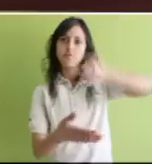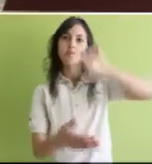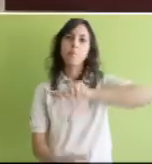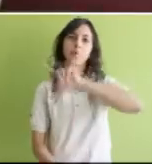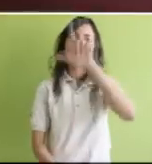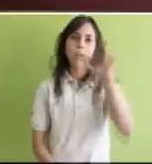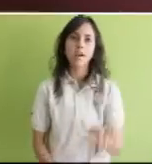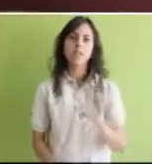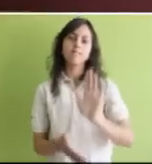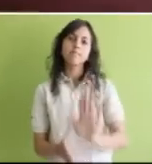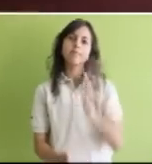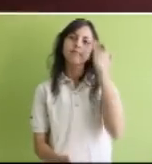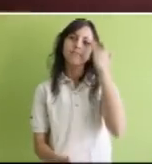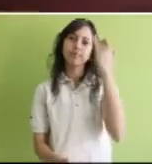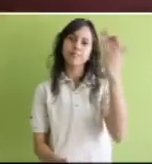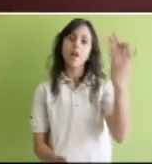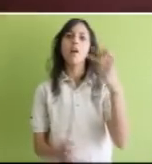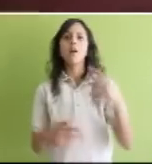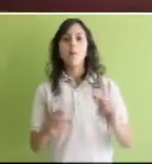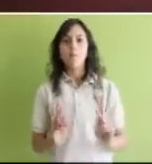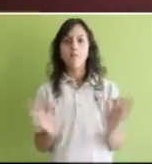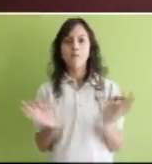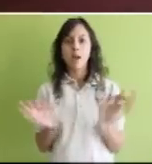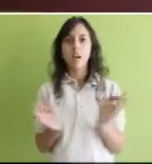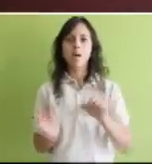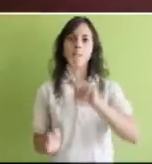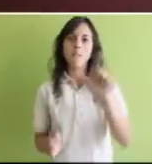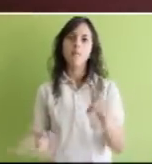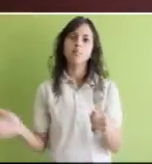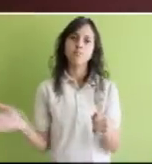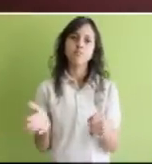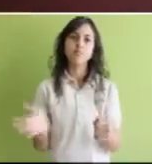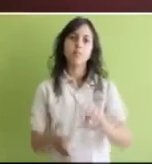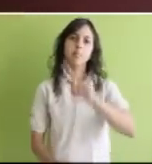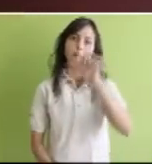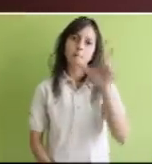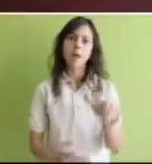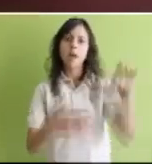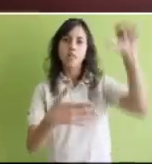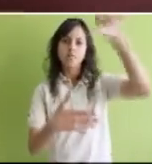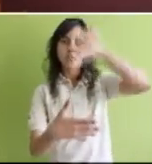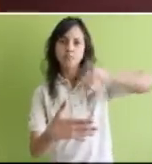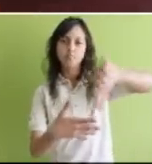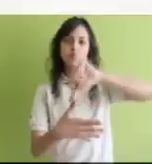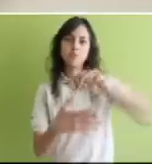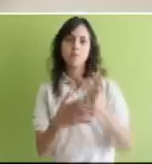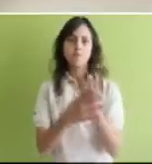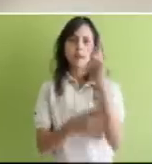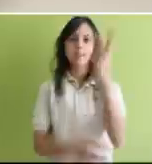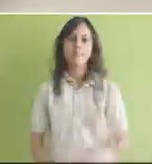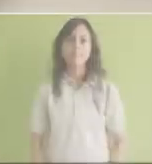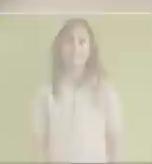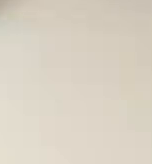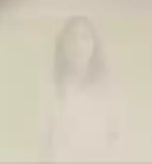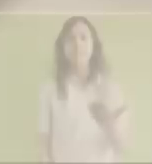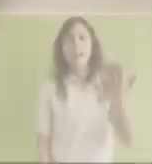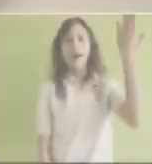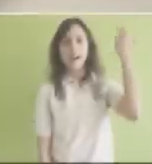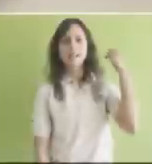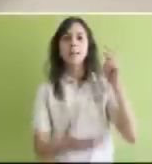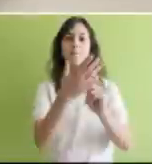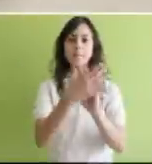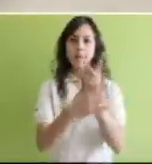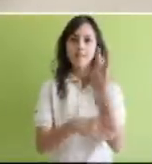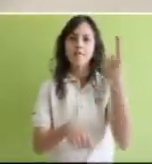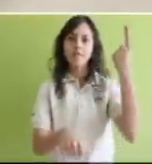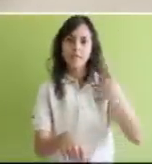de agua hirviendo. Deja que enfríe y cuela. Después rocía con este líquido toda la planta.